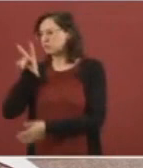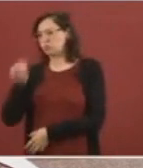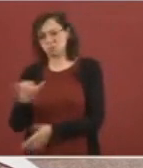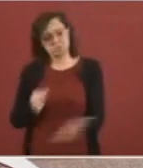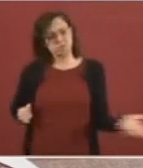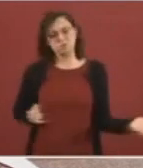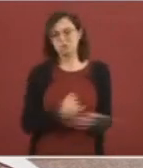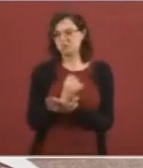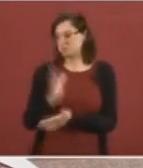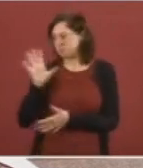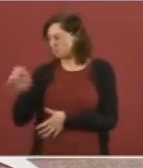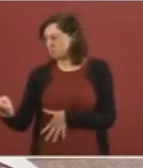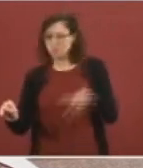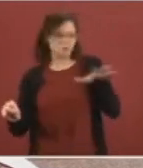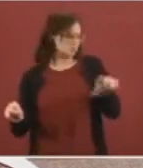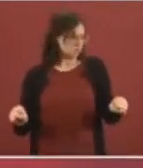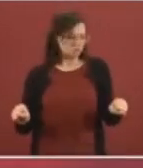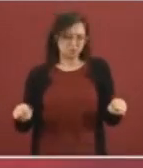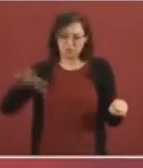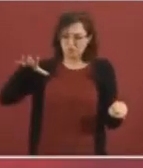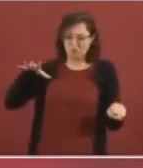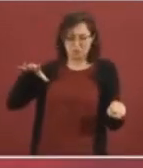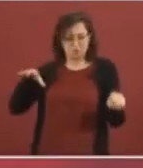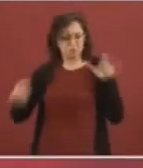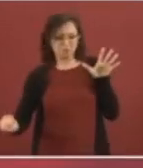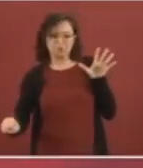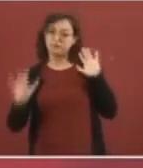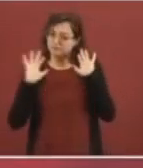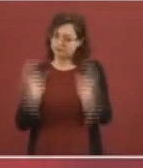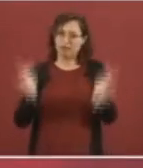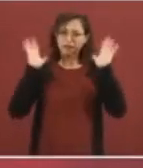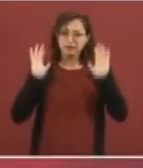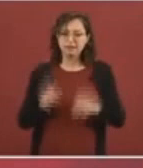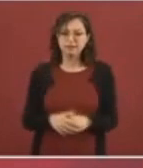Si queremos que continúe el régimen corrupto,